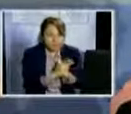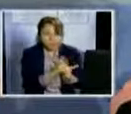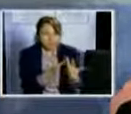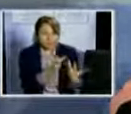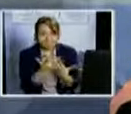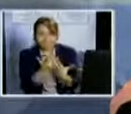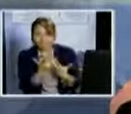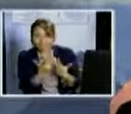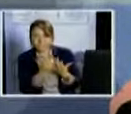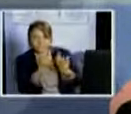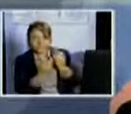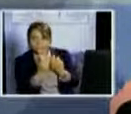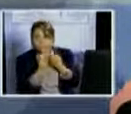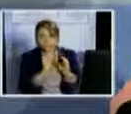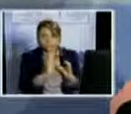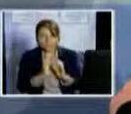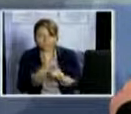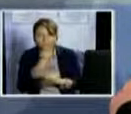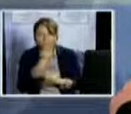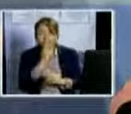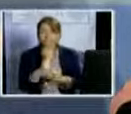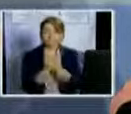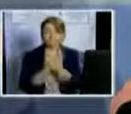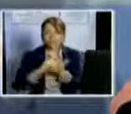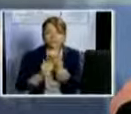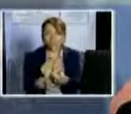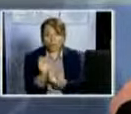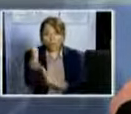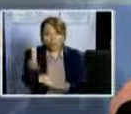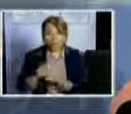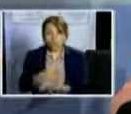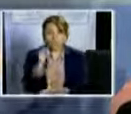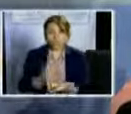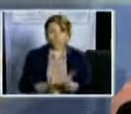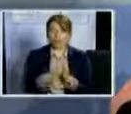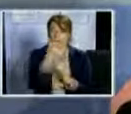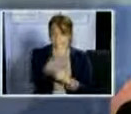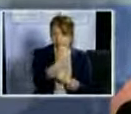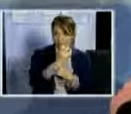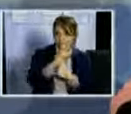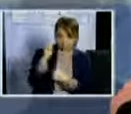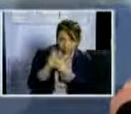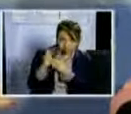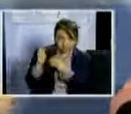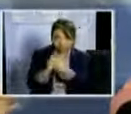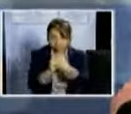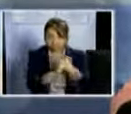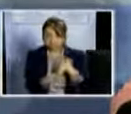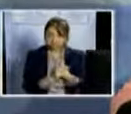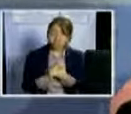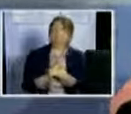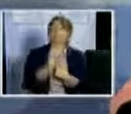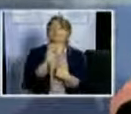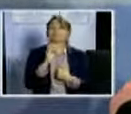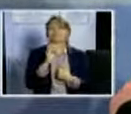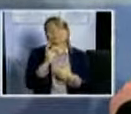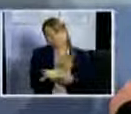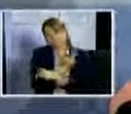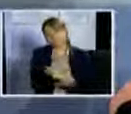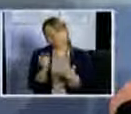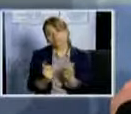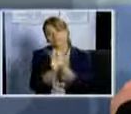día, esta omisión de estos países y de estos países y de estas personas que están sentados en